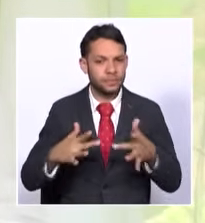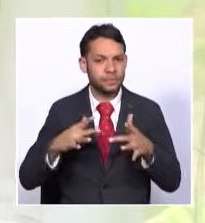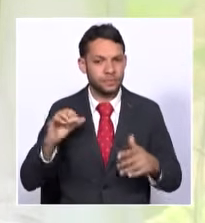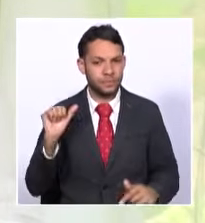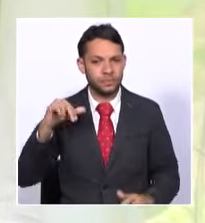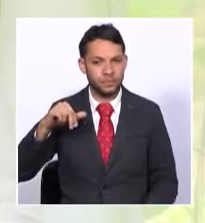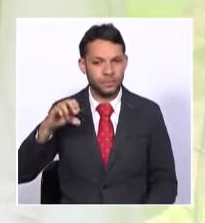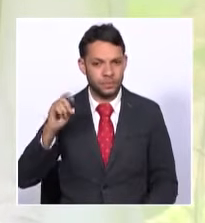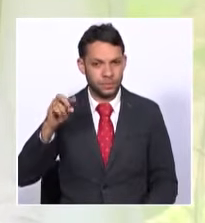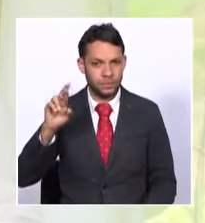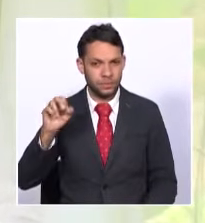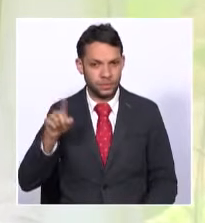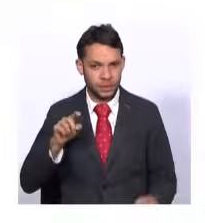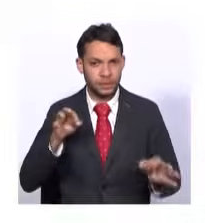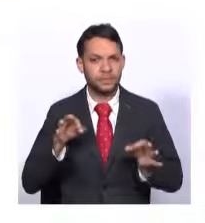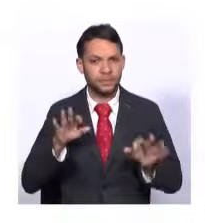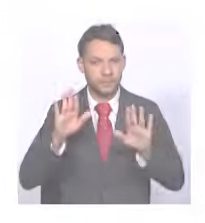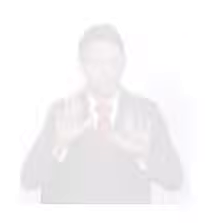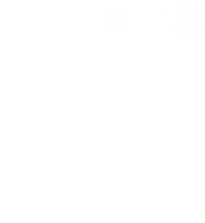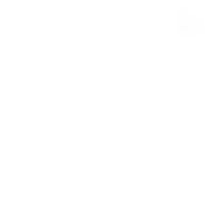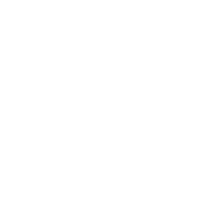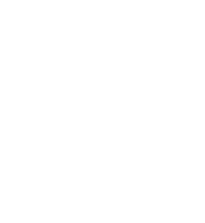Andrés Felipe. Ya regresamos.